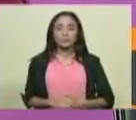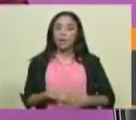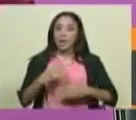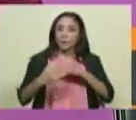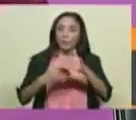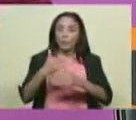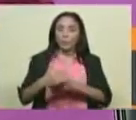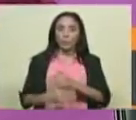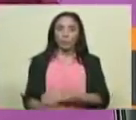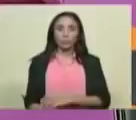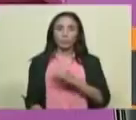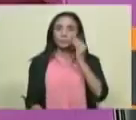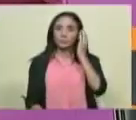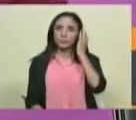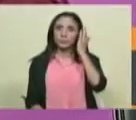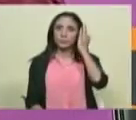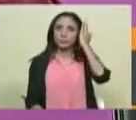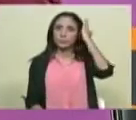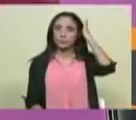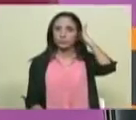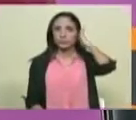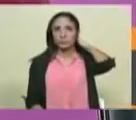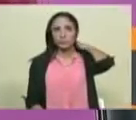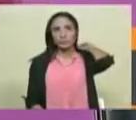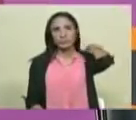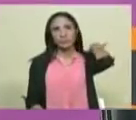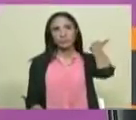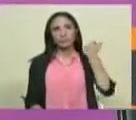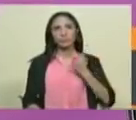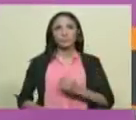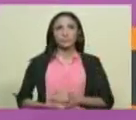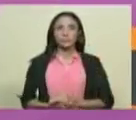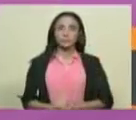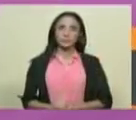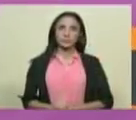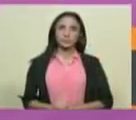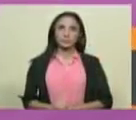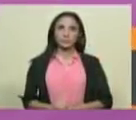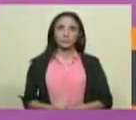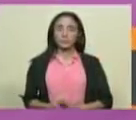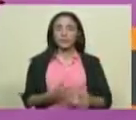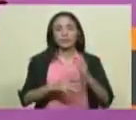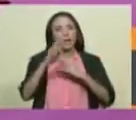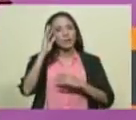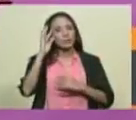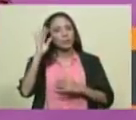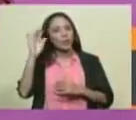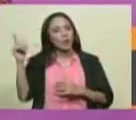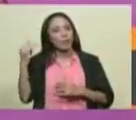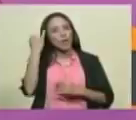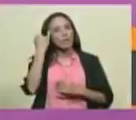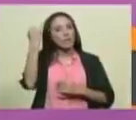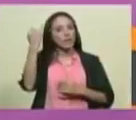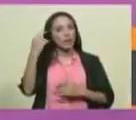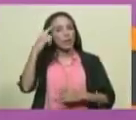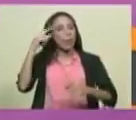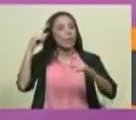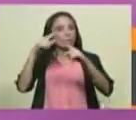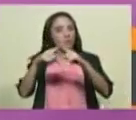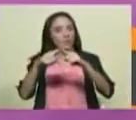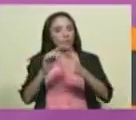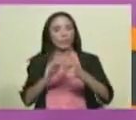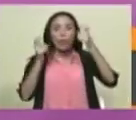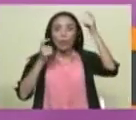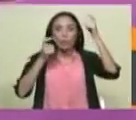próspero. Ese es el sueño que yo tengo, es el sueño que me dejó el comandante Chávez, un